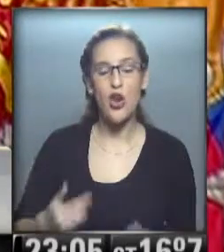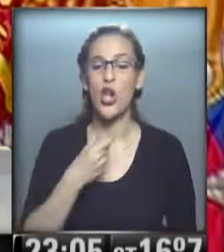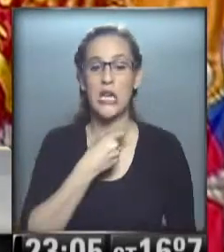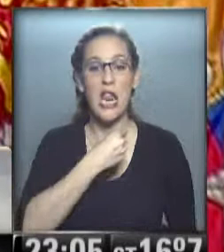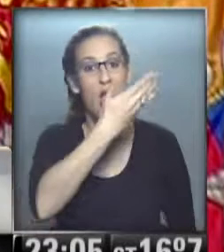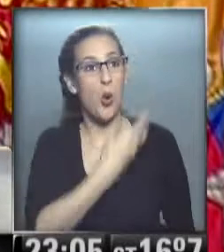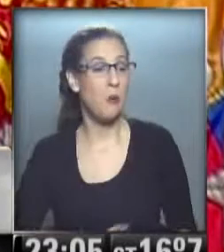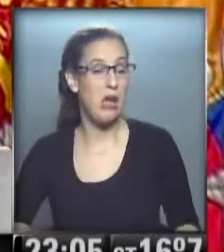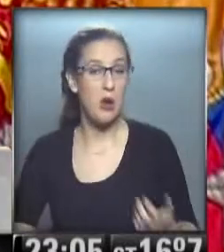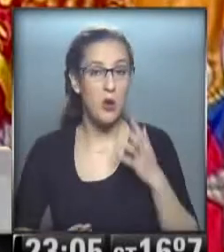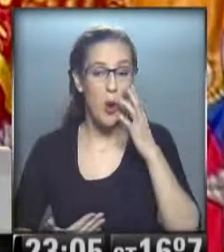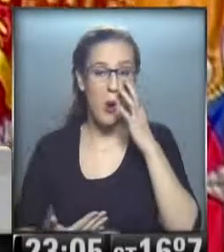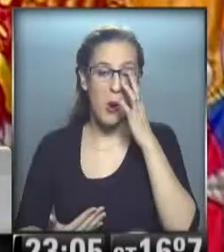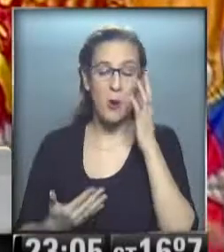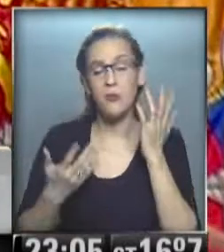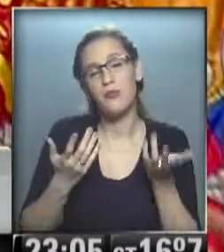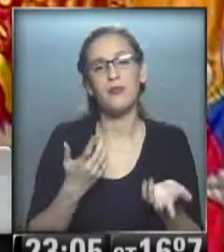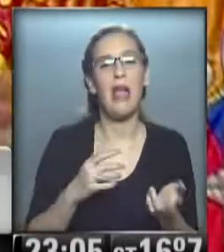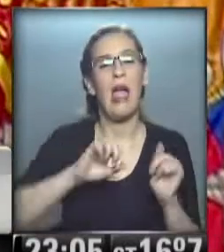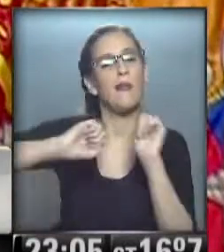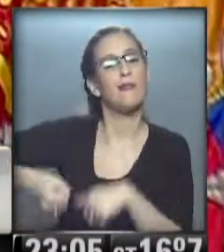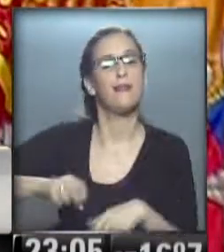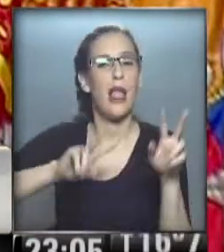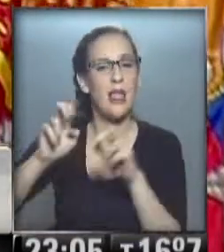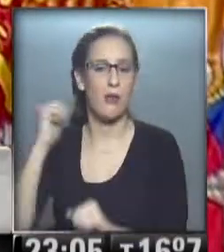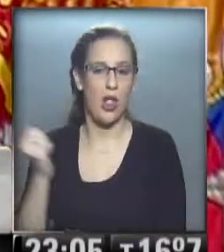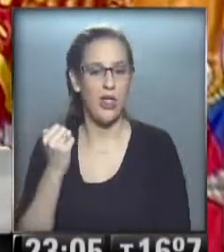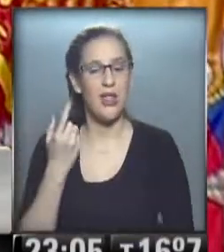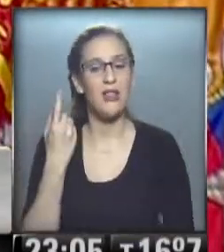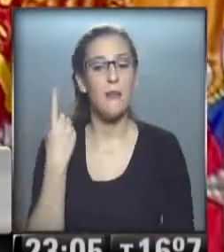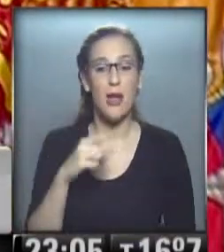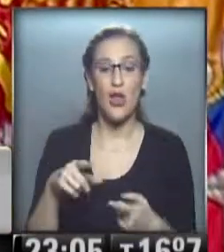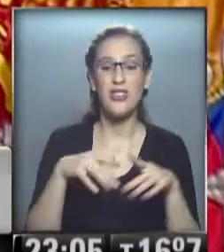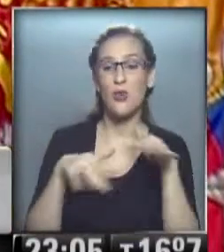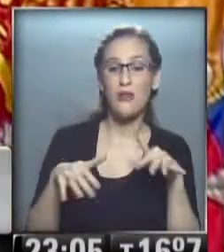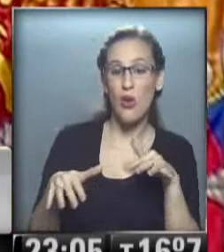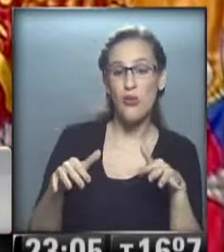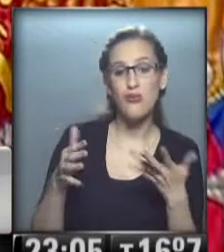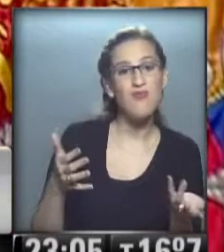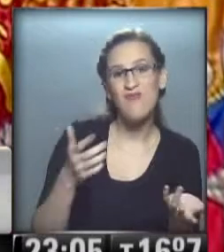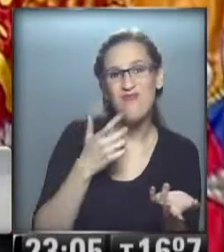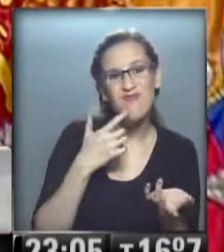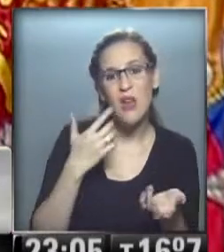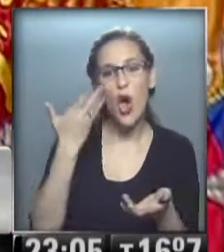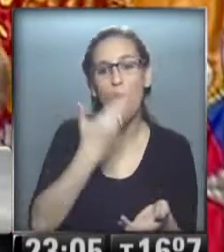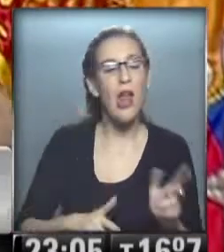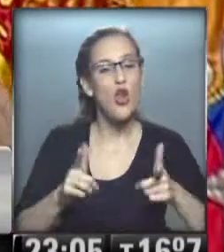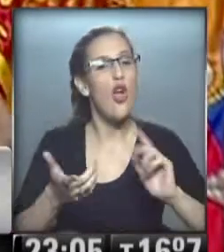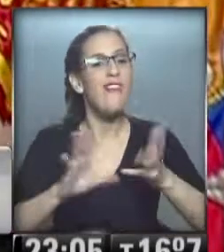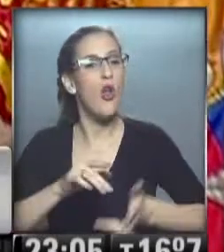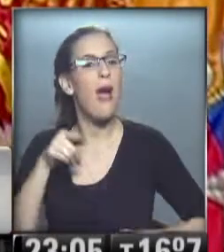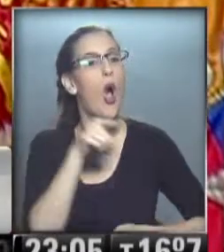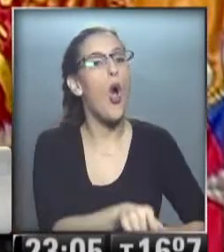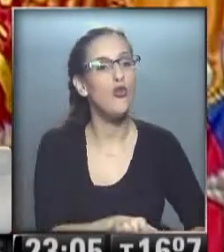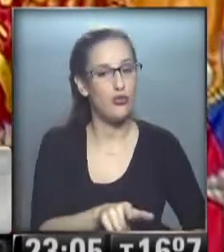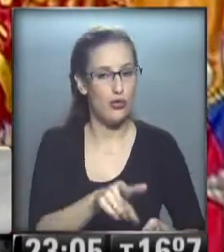gobierno no hace nada sobre tal o cual cosa, cuando en realidad las armas o los instrumentos que tiene son limitados. ¿Qué hago? ¿Voy invado el